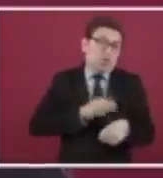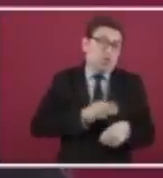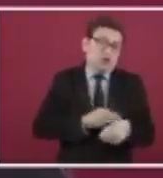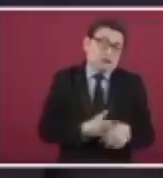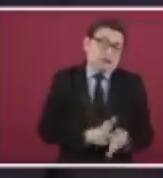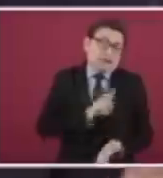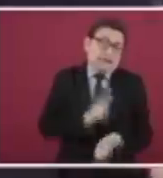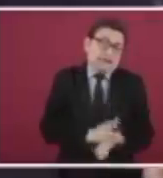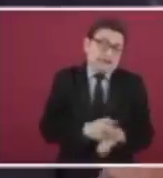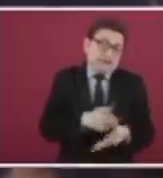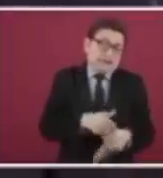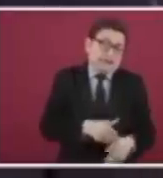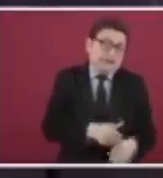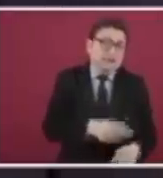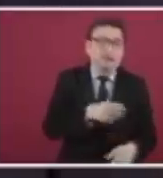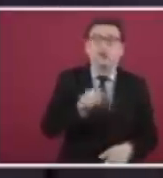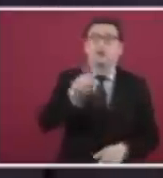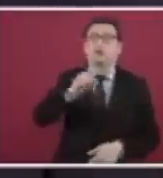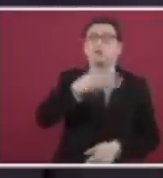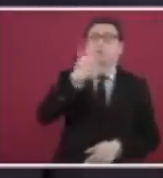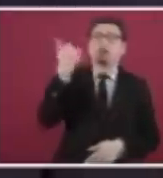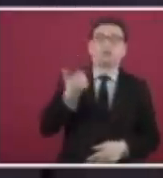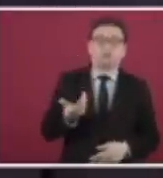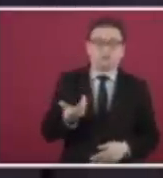de leyes, ¿no?